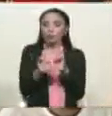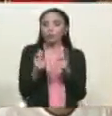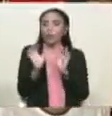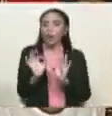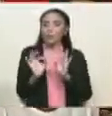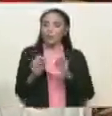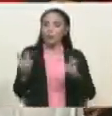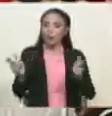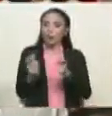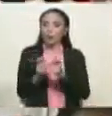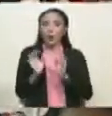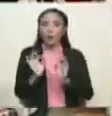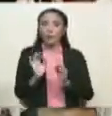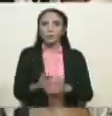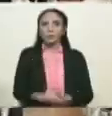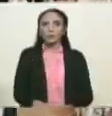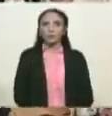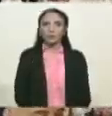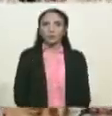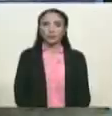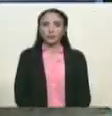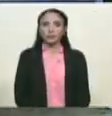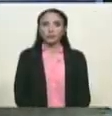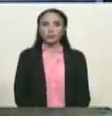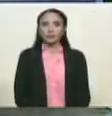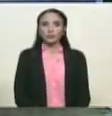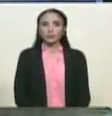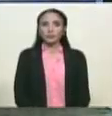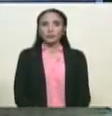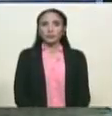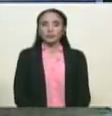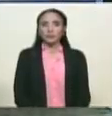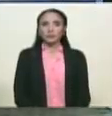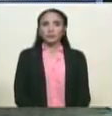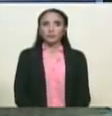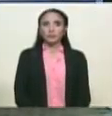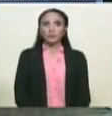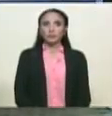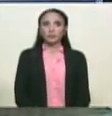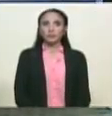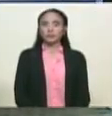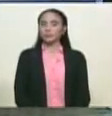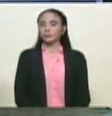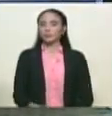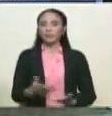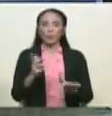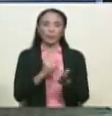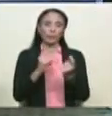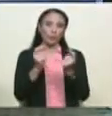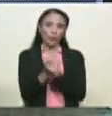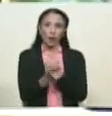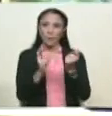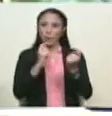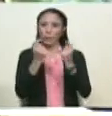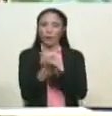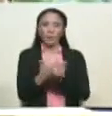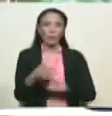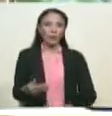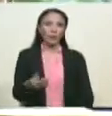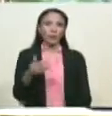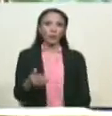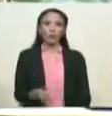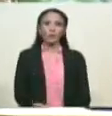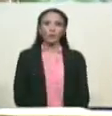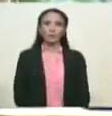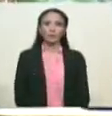especial junto a nuestro vicepresidente de Economía, porque vamos a una reestructuración fundamental. Yo